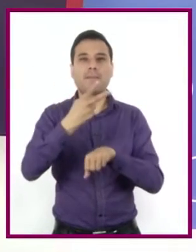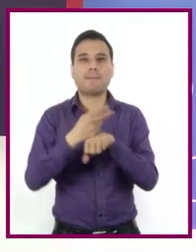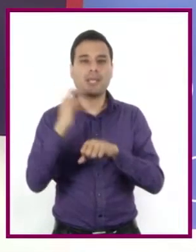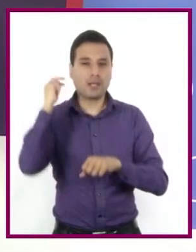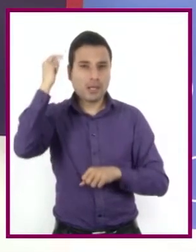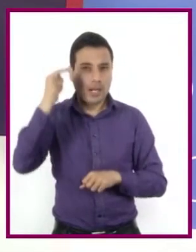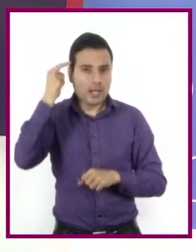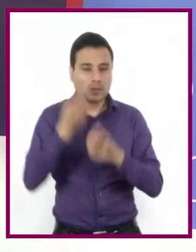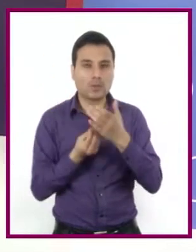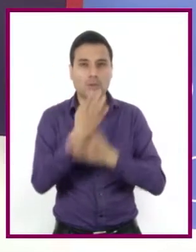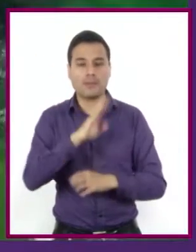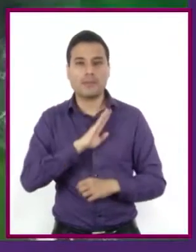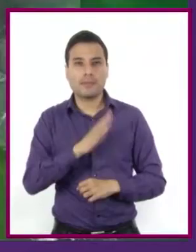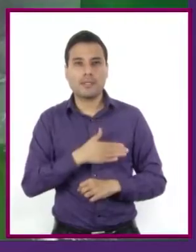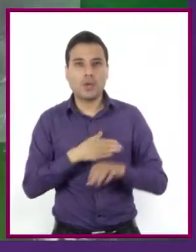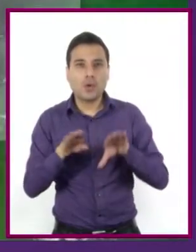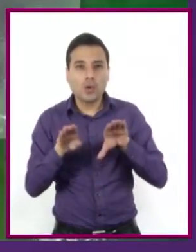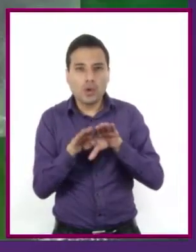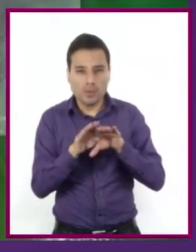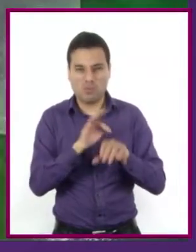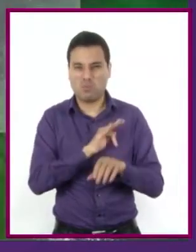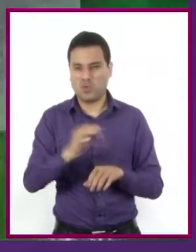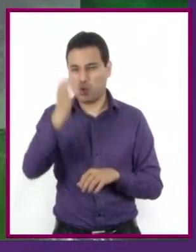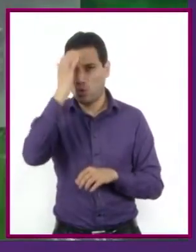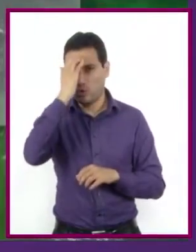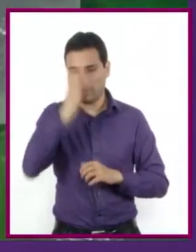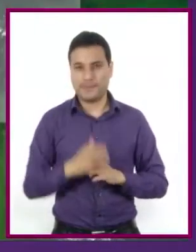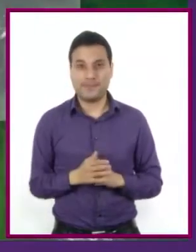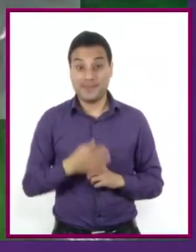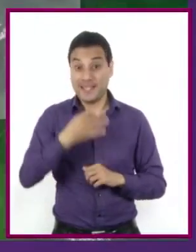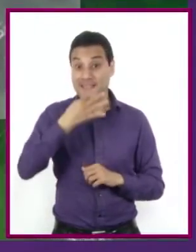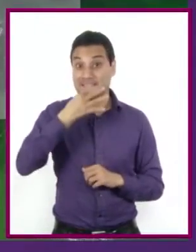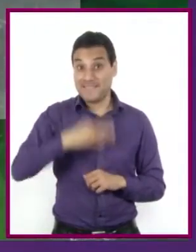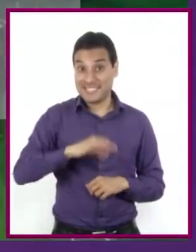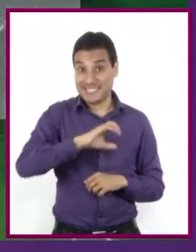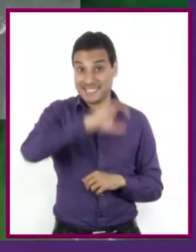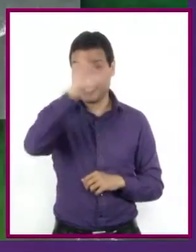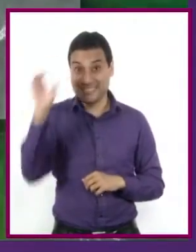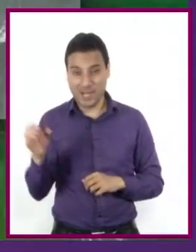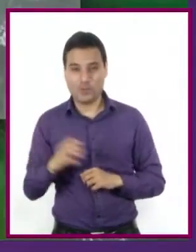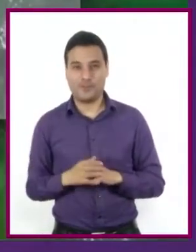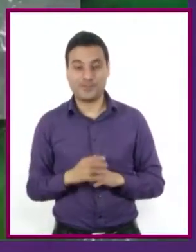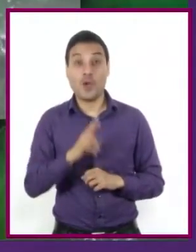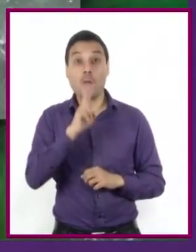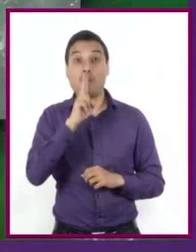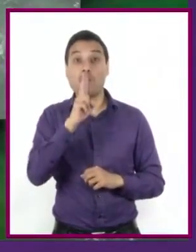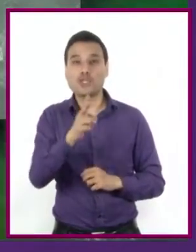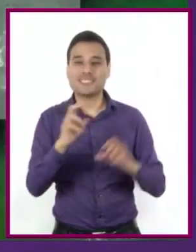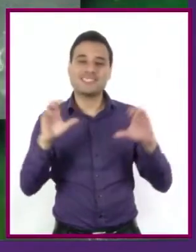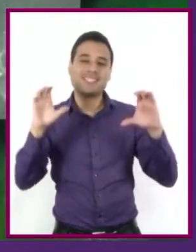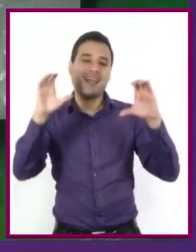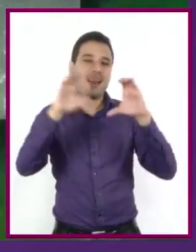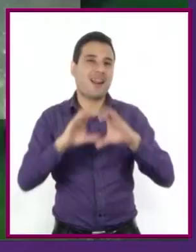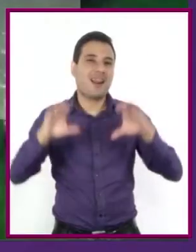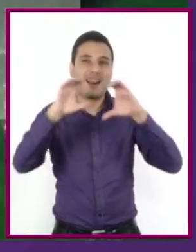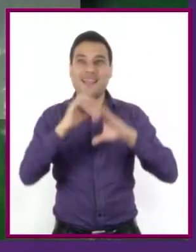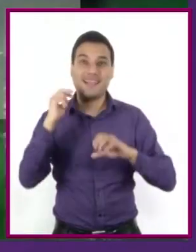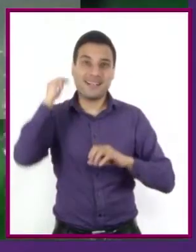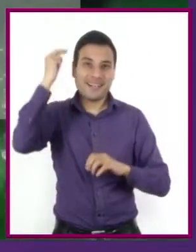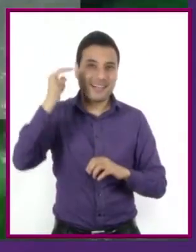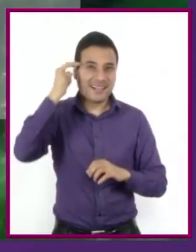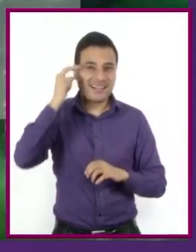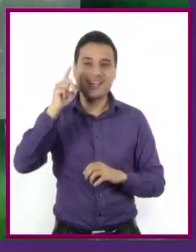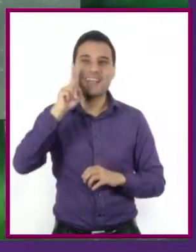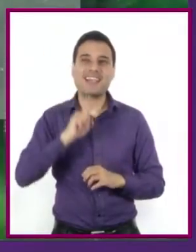España. Escuchemos. A la fiesta del cielo, las voces claras una reina celebran, pura y